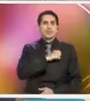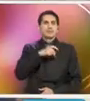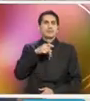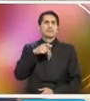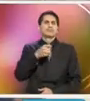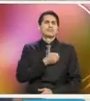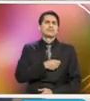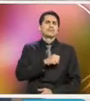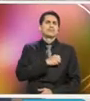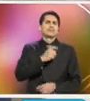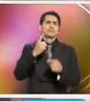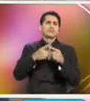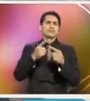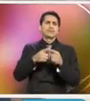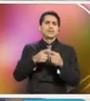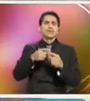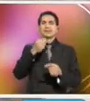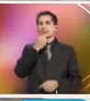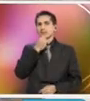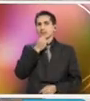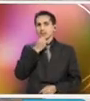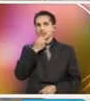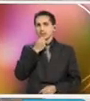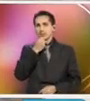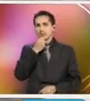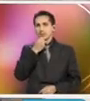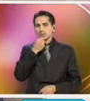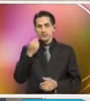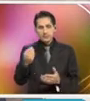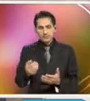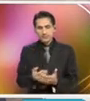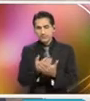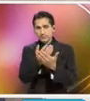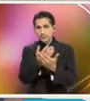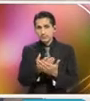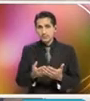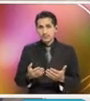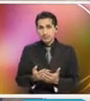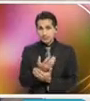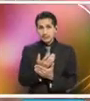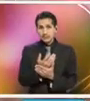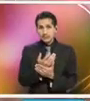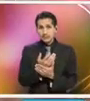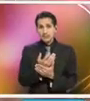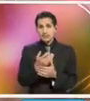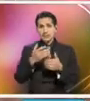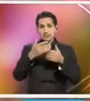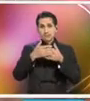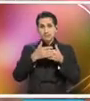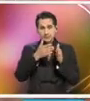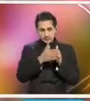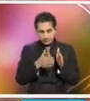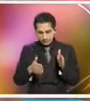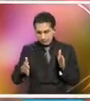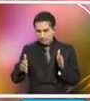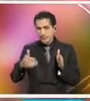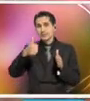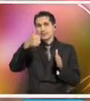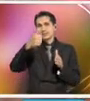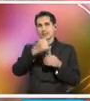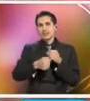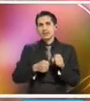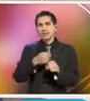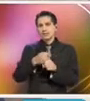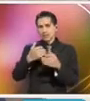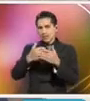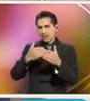y la salud en los niños, la salud en la primera infancia. Me decías, Carlos, que cuando los niños son chiquitos, los padres